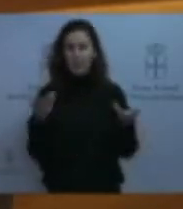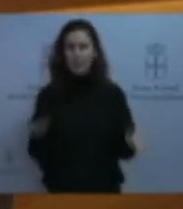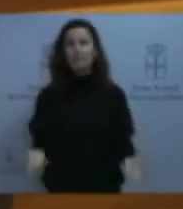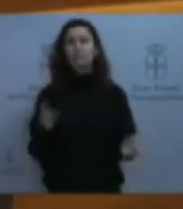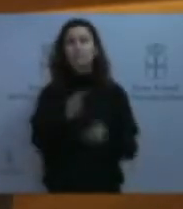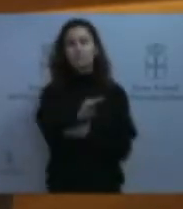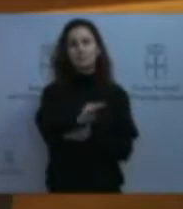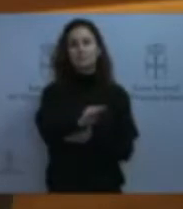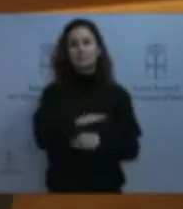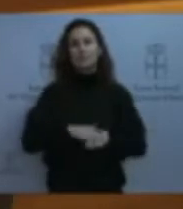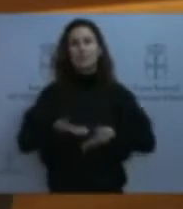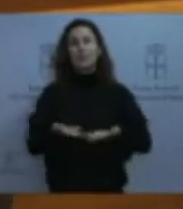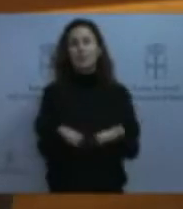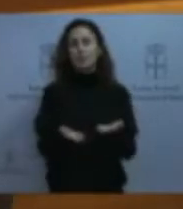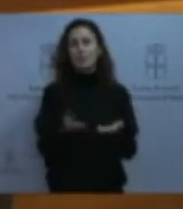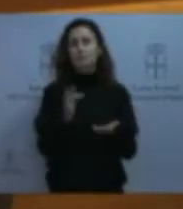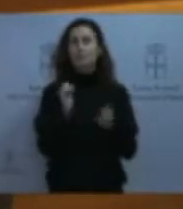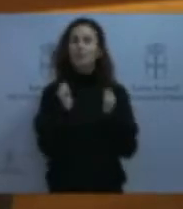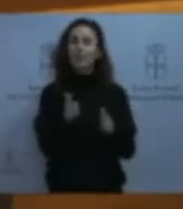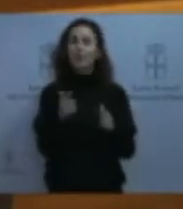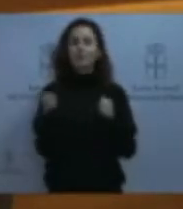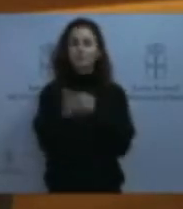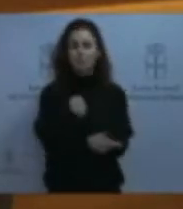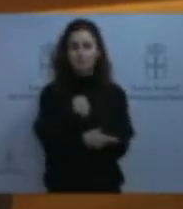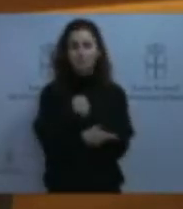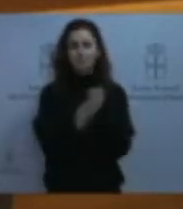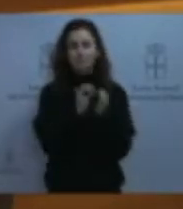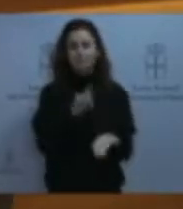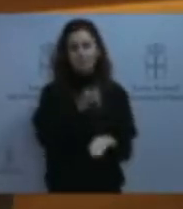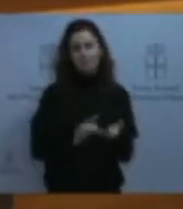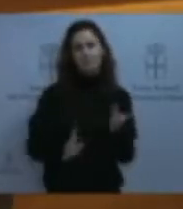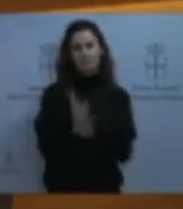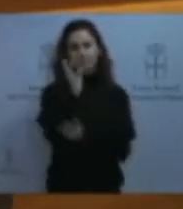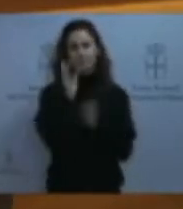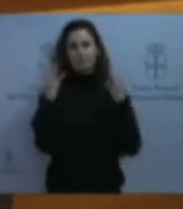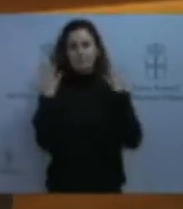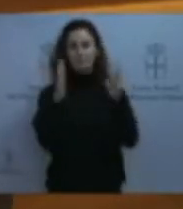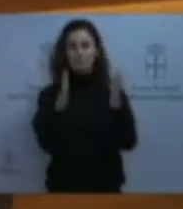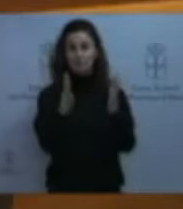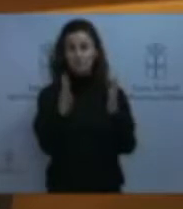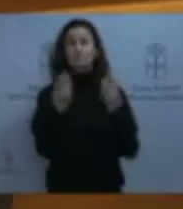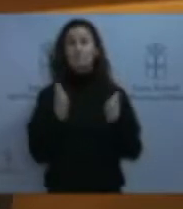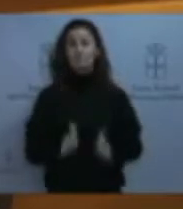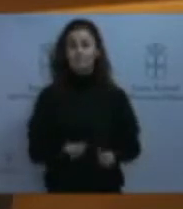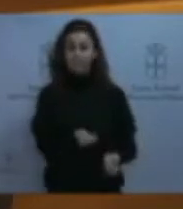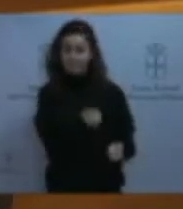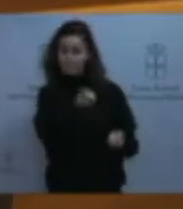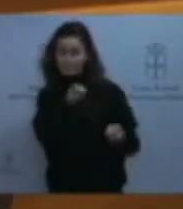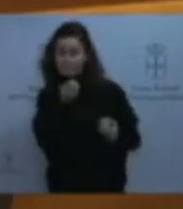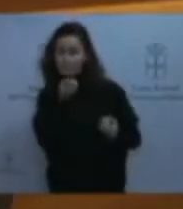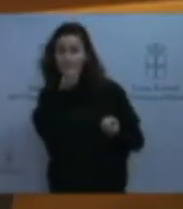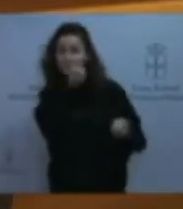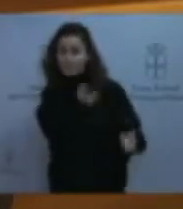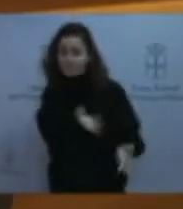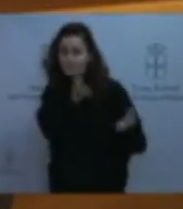que contribuyan prioritariamente a favorecer la prevención en incendios forestales. Y con esto nos unimos a la Fiscalía de Medio